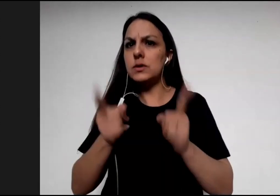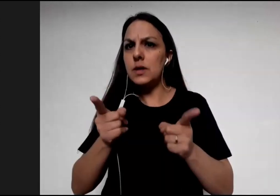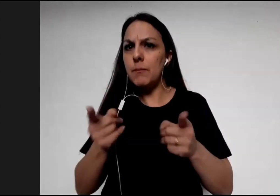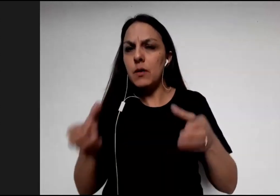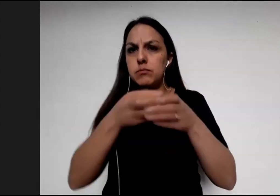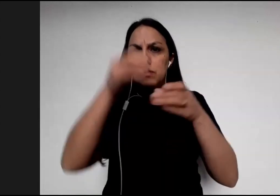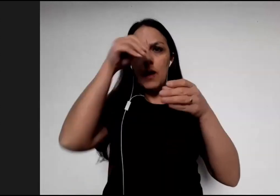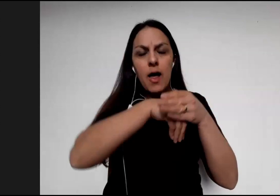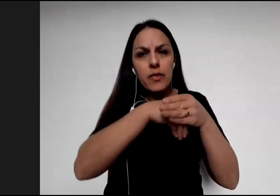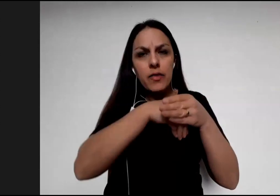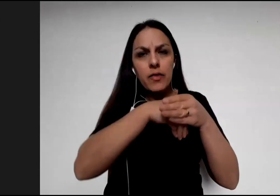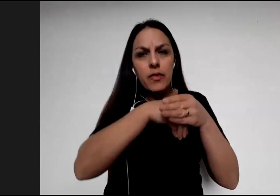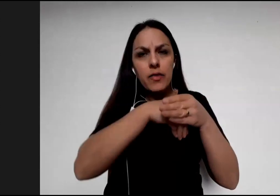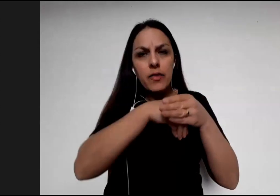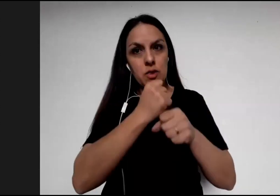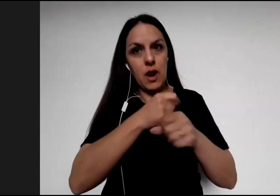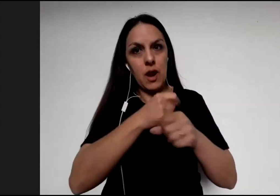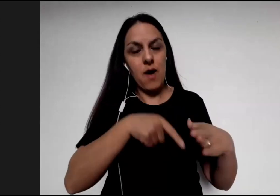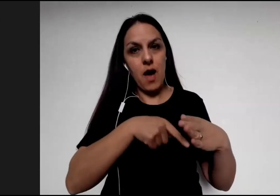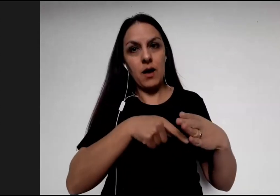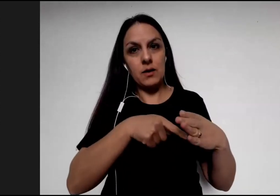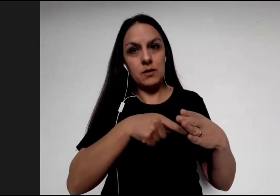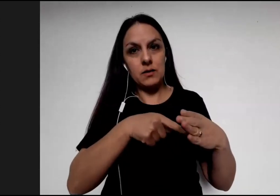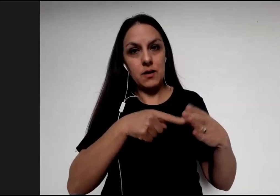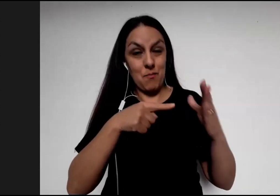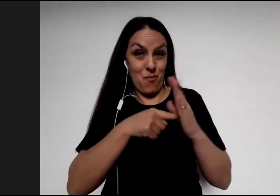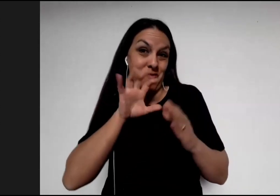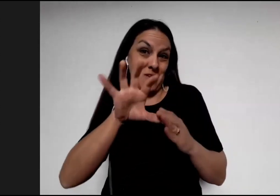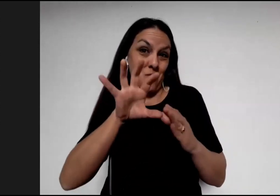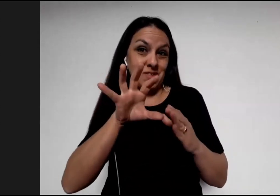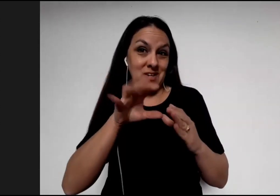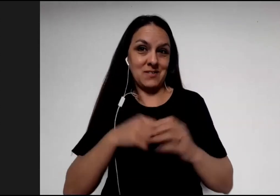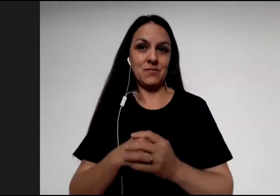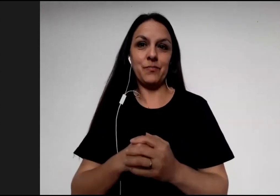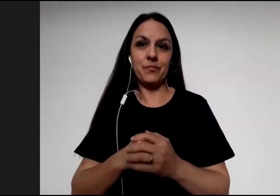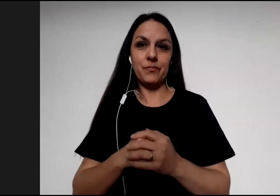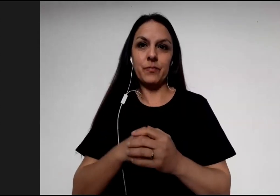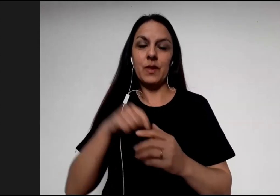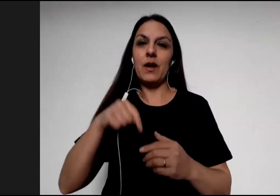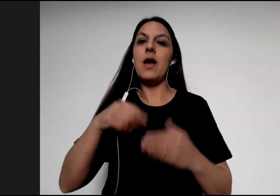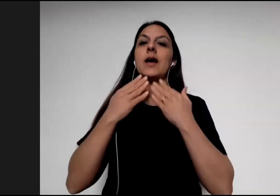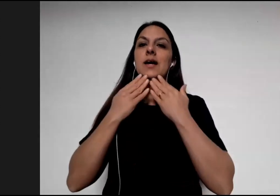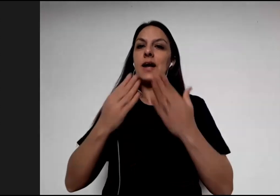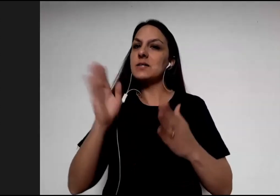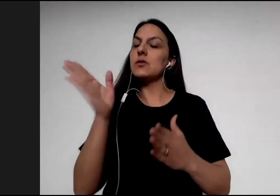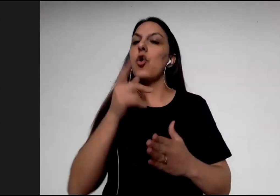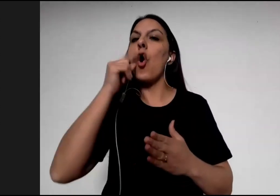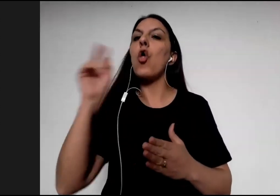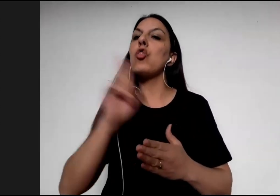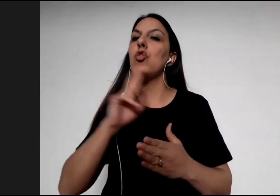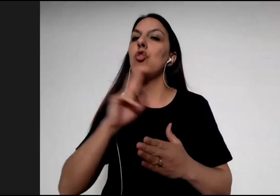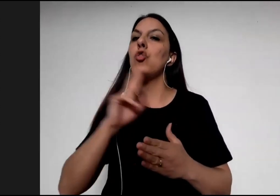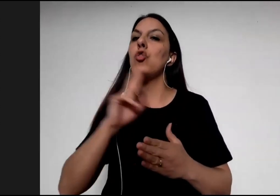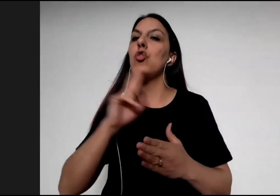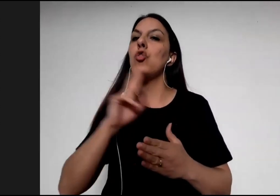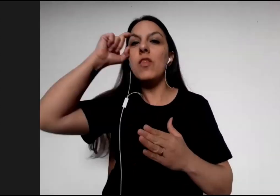de la Provincia de Buenos Aires. Desde ya agradecer a todas, a todos, a todos que se encuentran